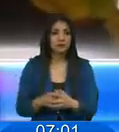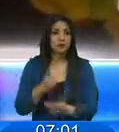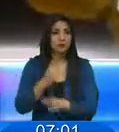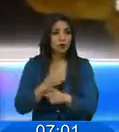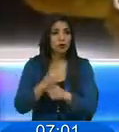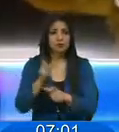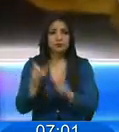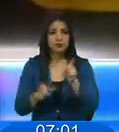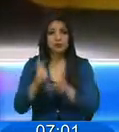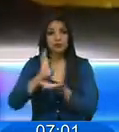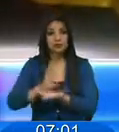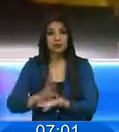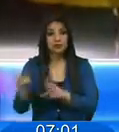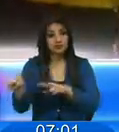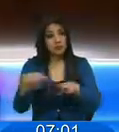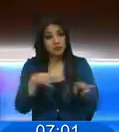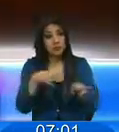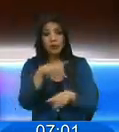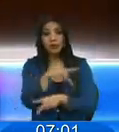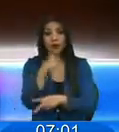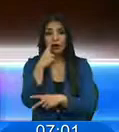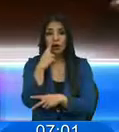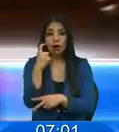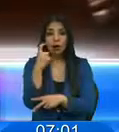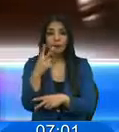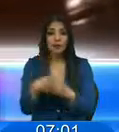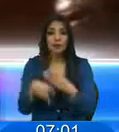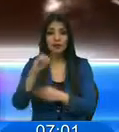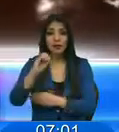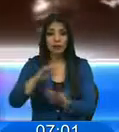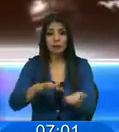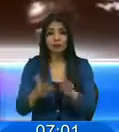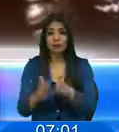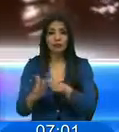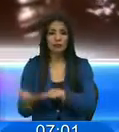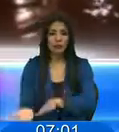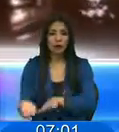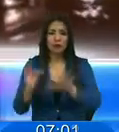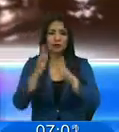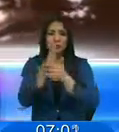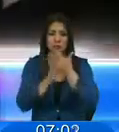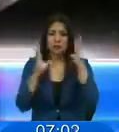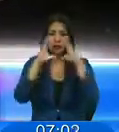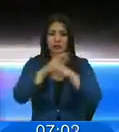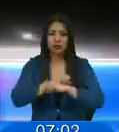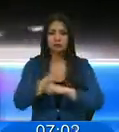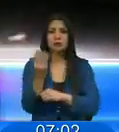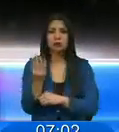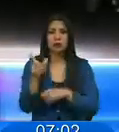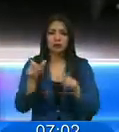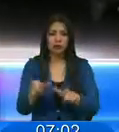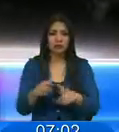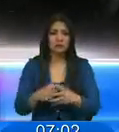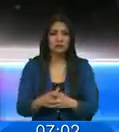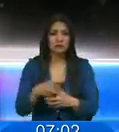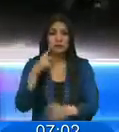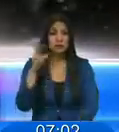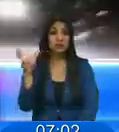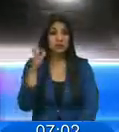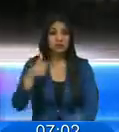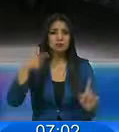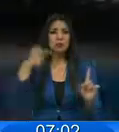los testigos del crimen ocurrido, alrededor de las 21 horas con 30 minutos. Ya escuché cuando ya estaban los tiros,